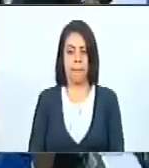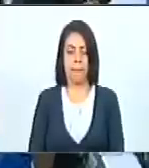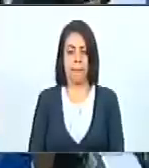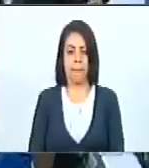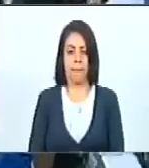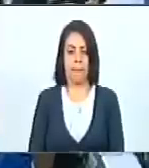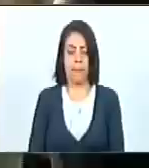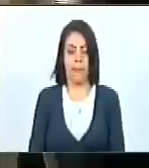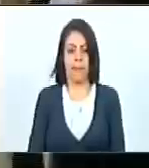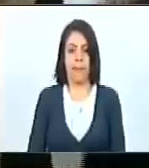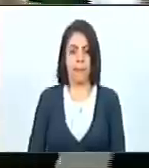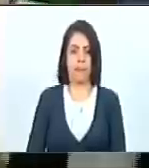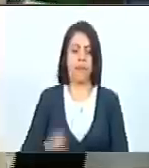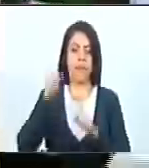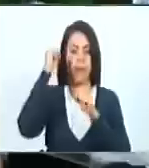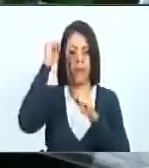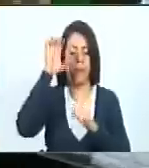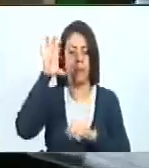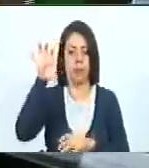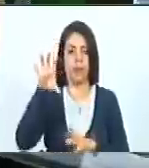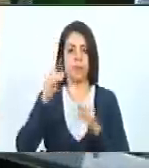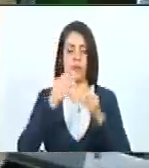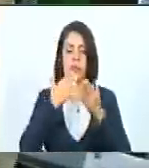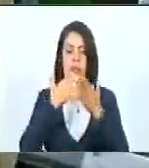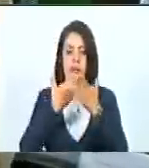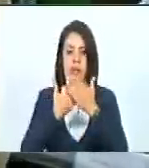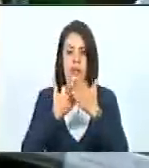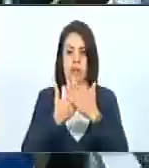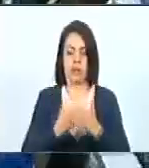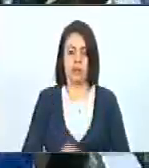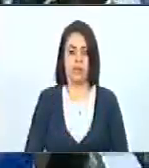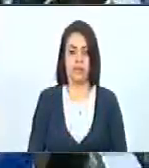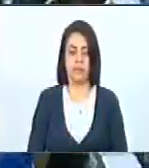¡Que viva la patria! Muchas gracias.